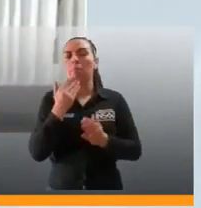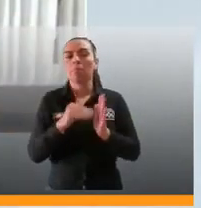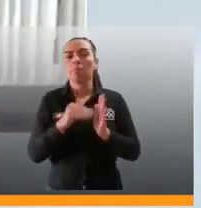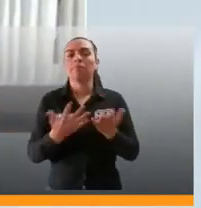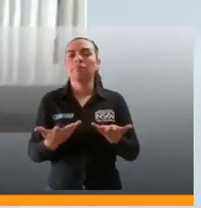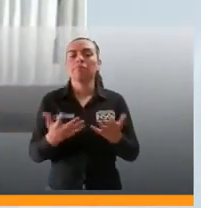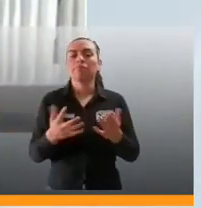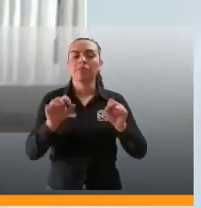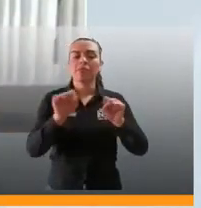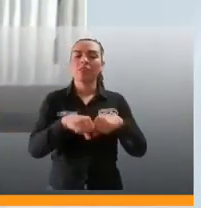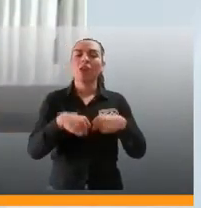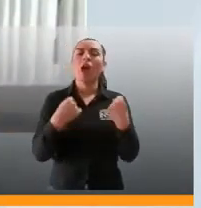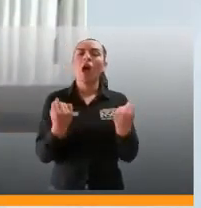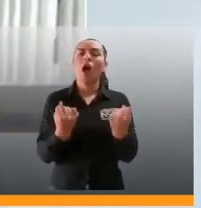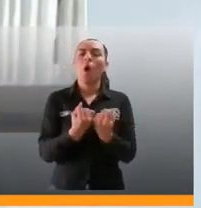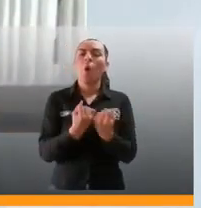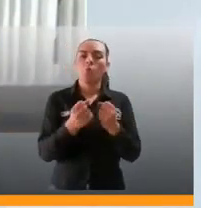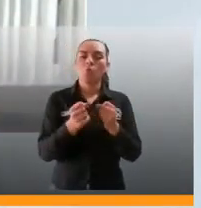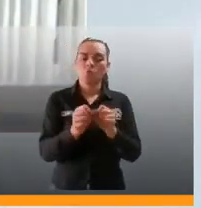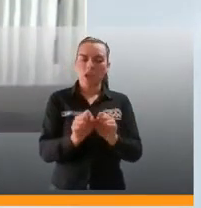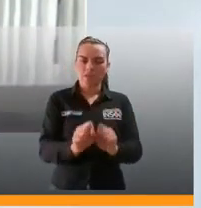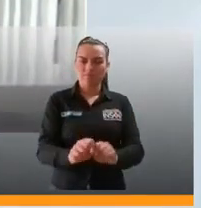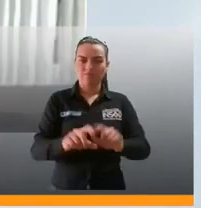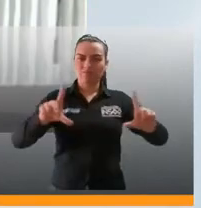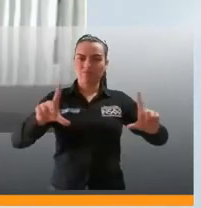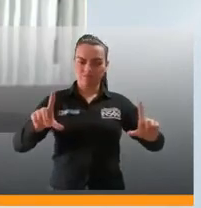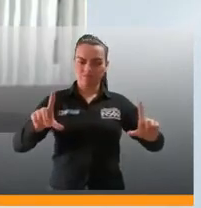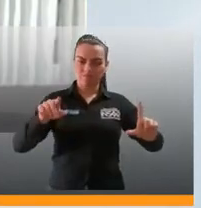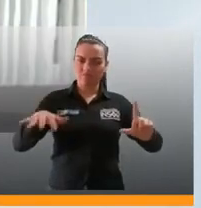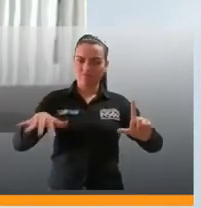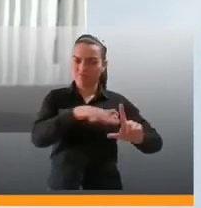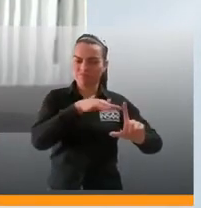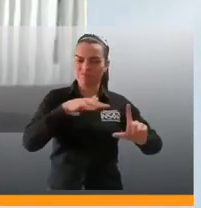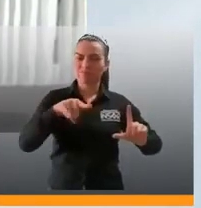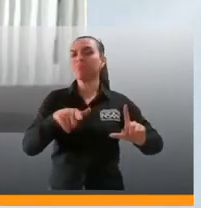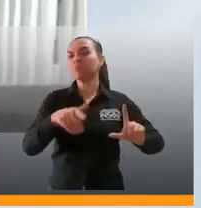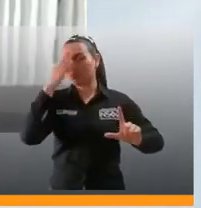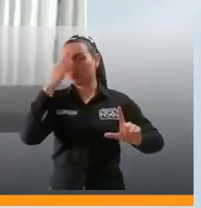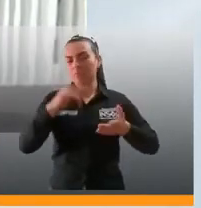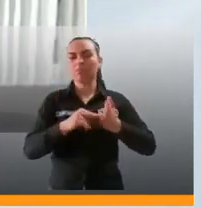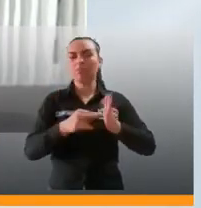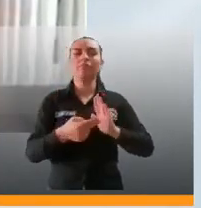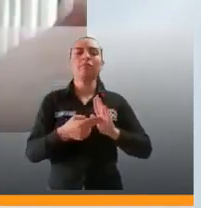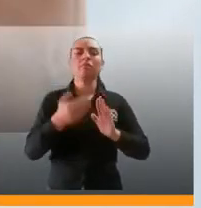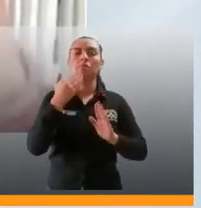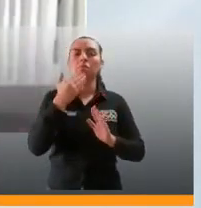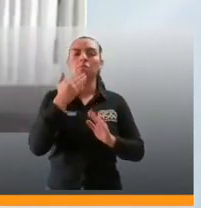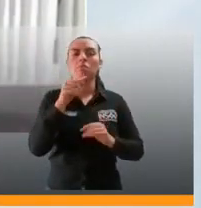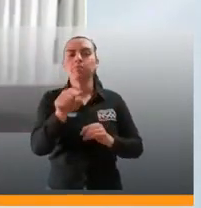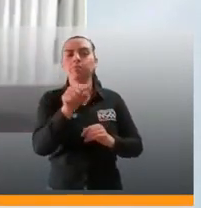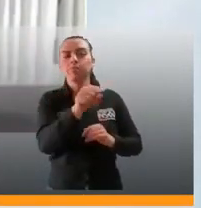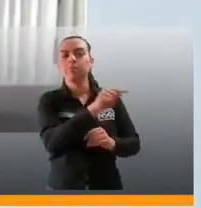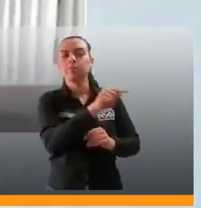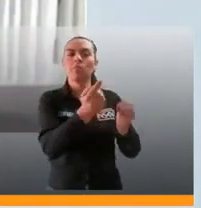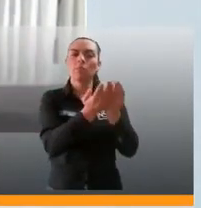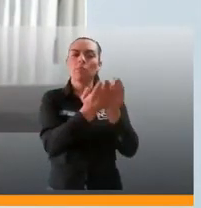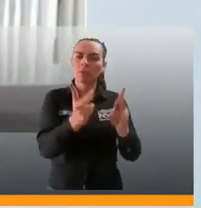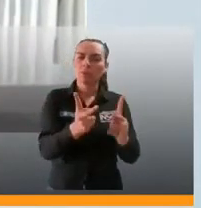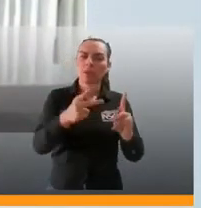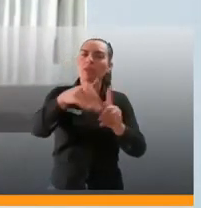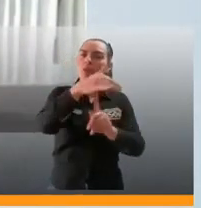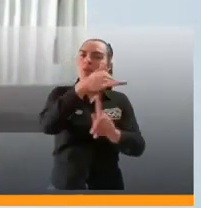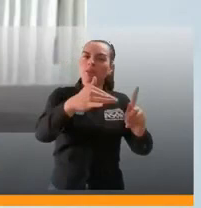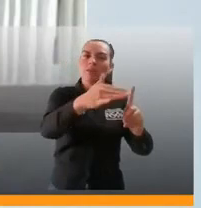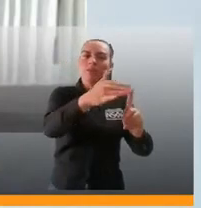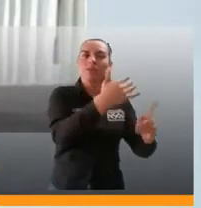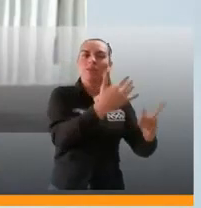aumentada, es decir, algunas otras cosas que podemos encontrar en los contextos de los estudiantes y poderlas trabajar y después